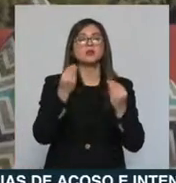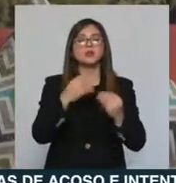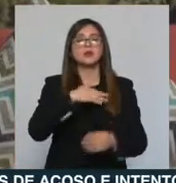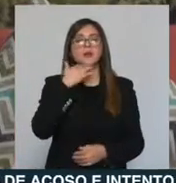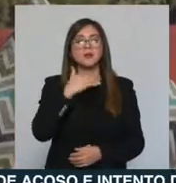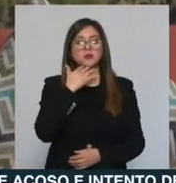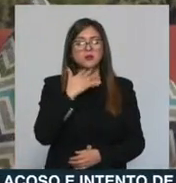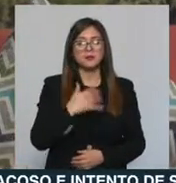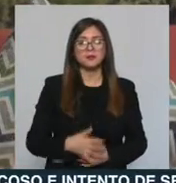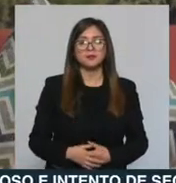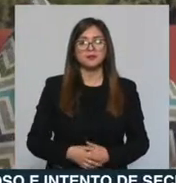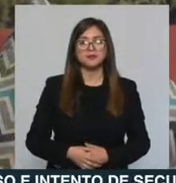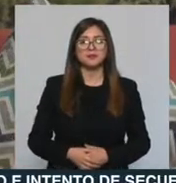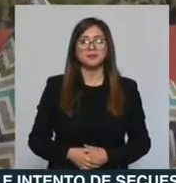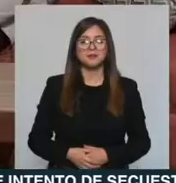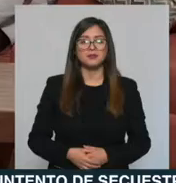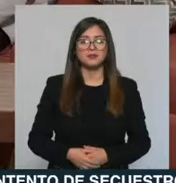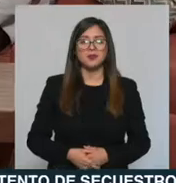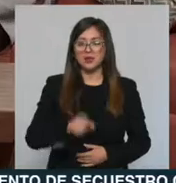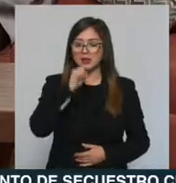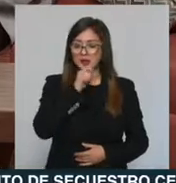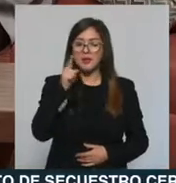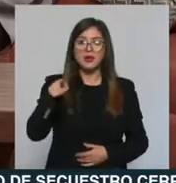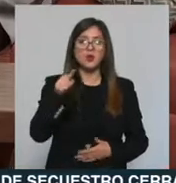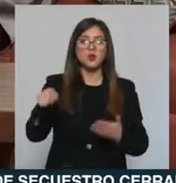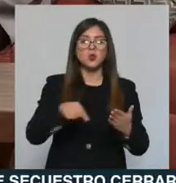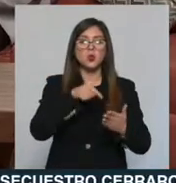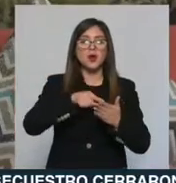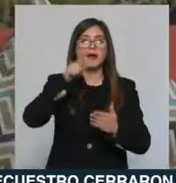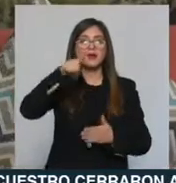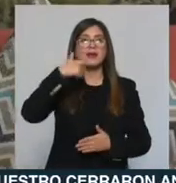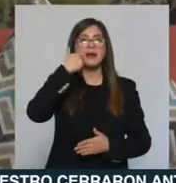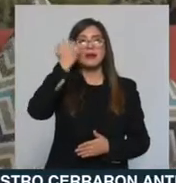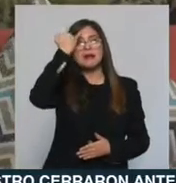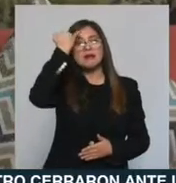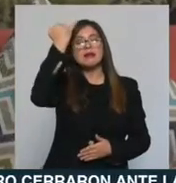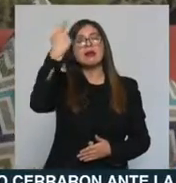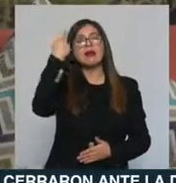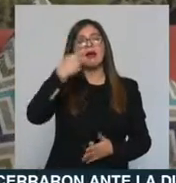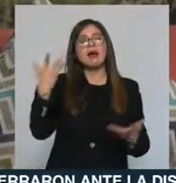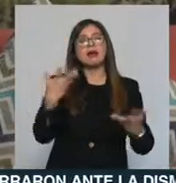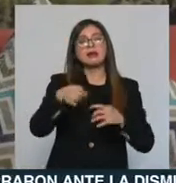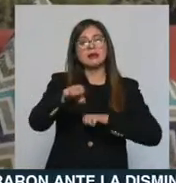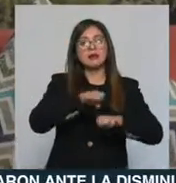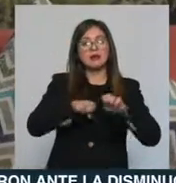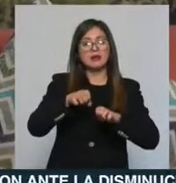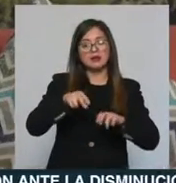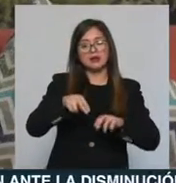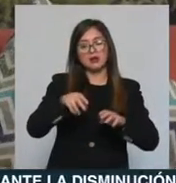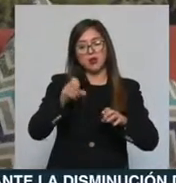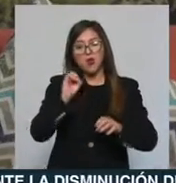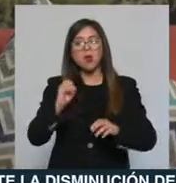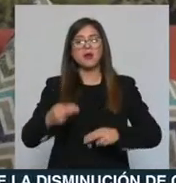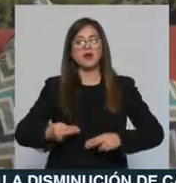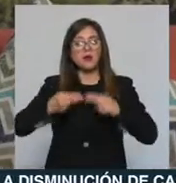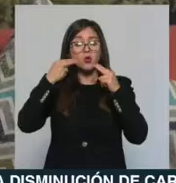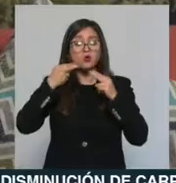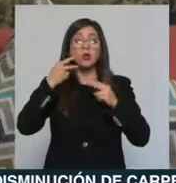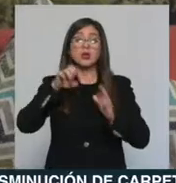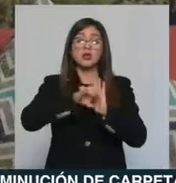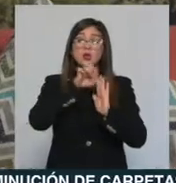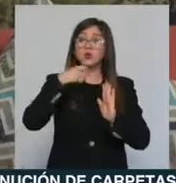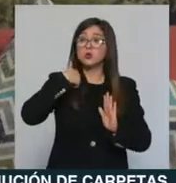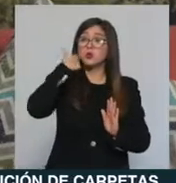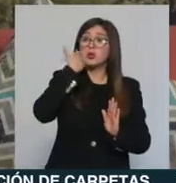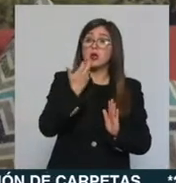también para personas que quieren hacer negocio, ¿no? Al final del día, esto es para emprendedores. Si yo me animo, si yo tengo algún producto que quiero